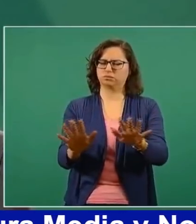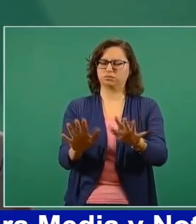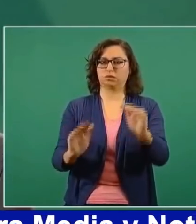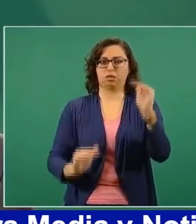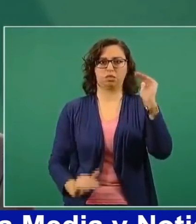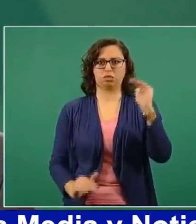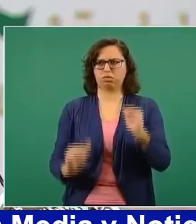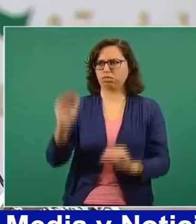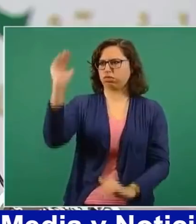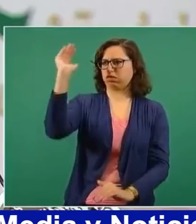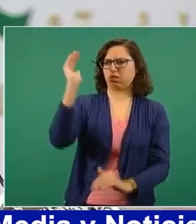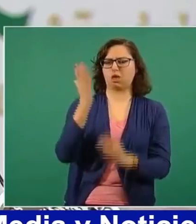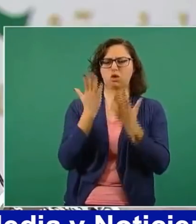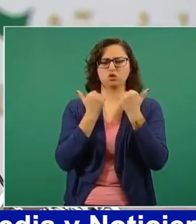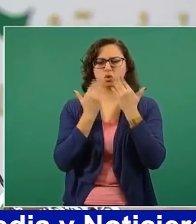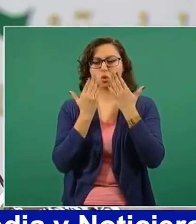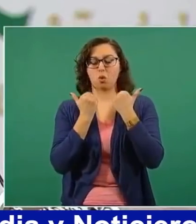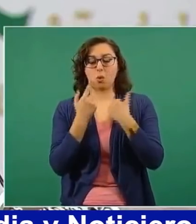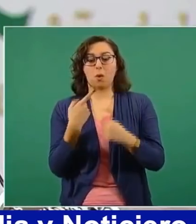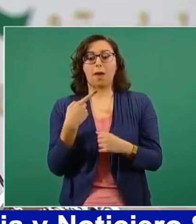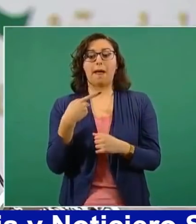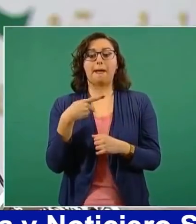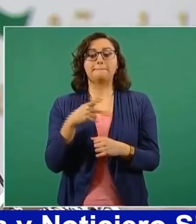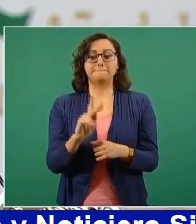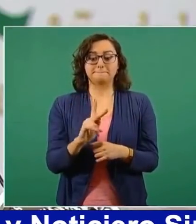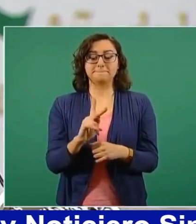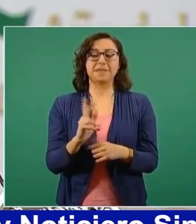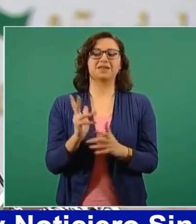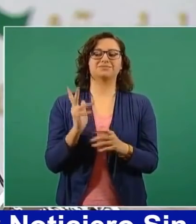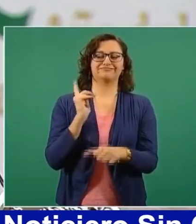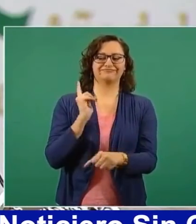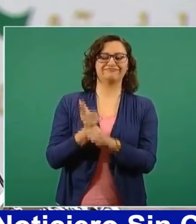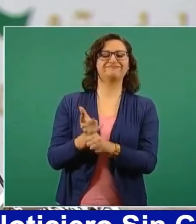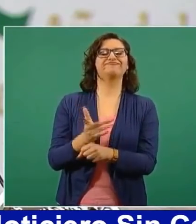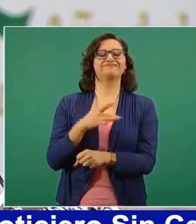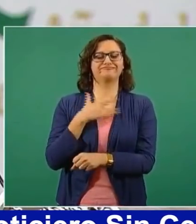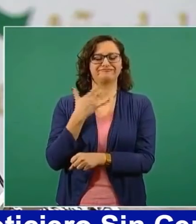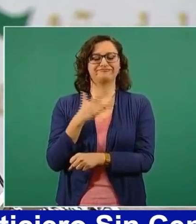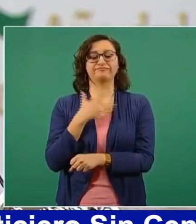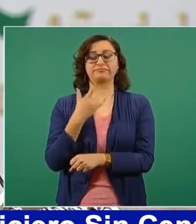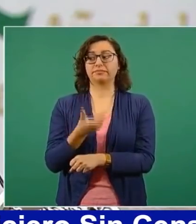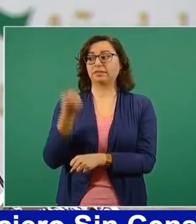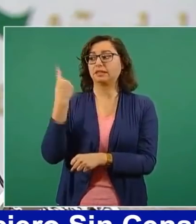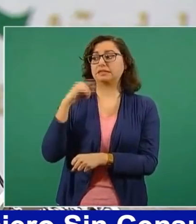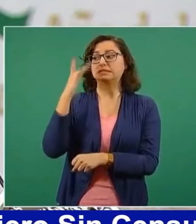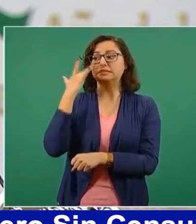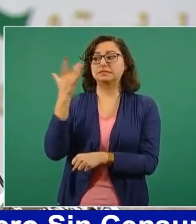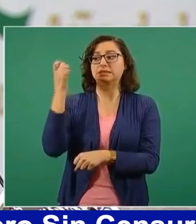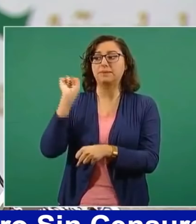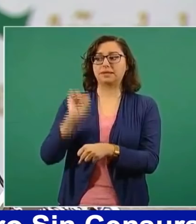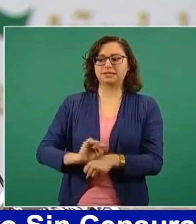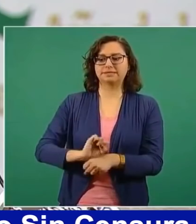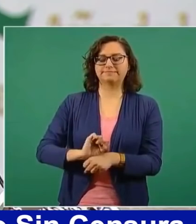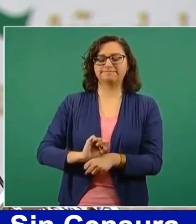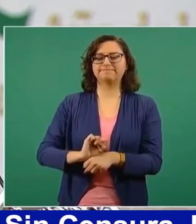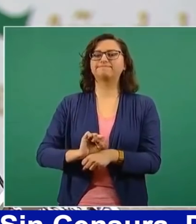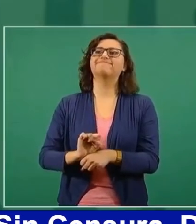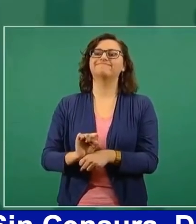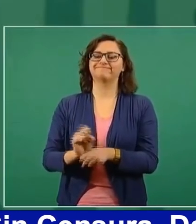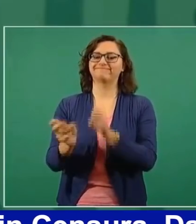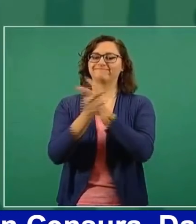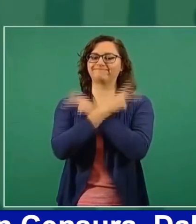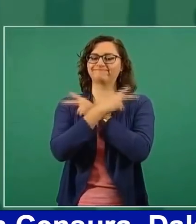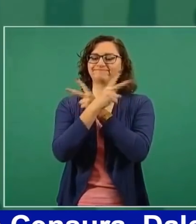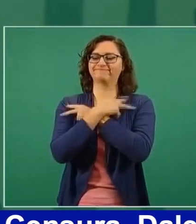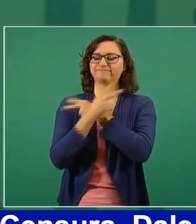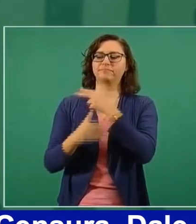es una advertencia que, insisto, hemos planteado desde antes de la Semana Mayor y que hoy vemos con este cambio de